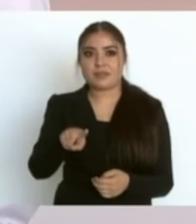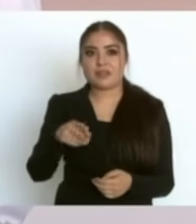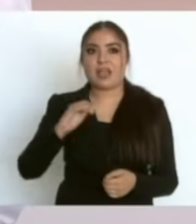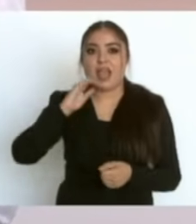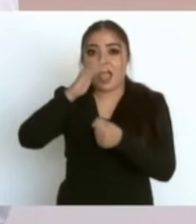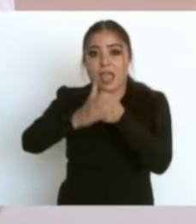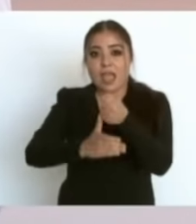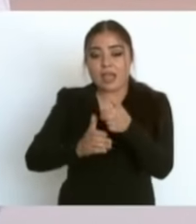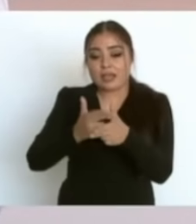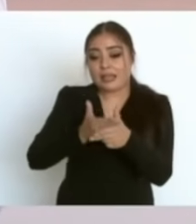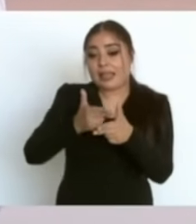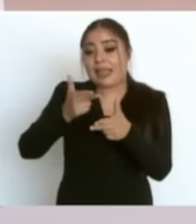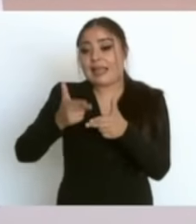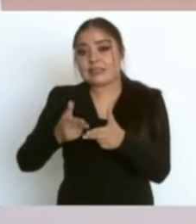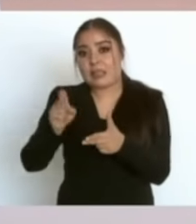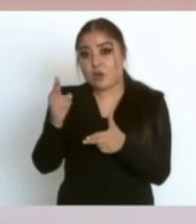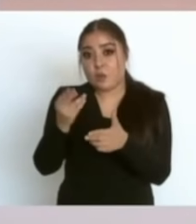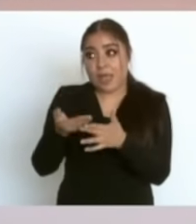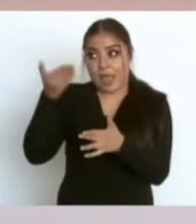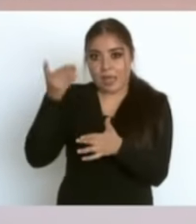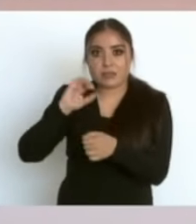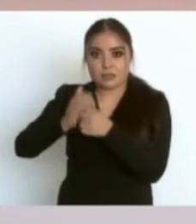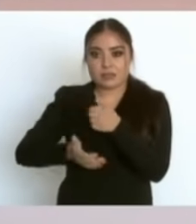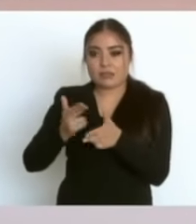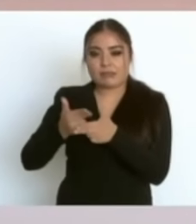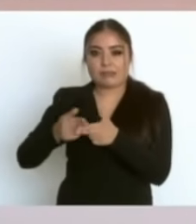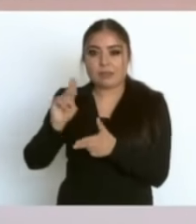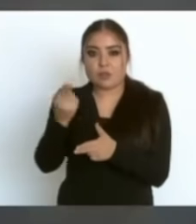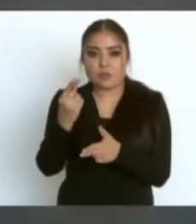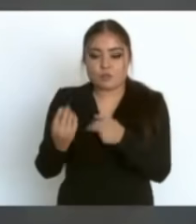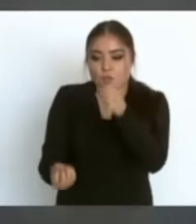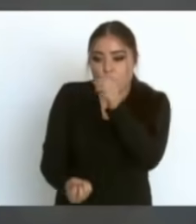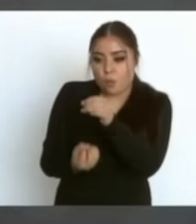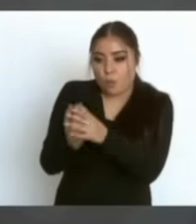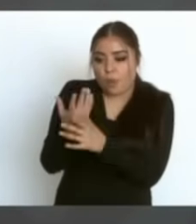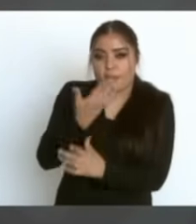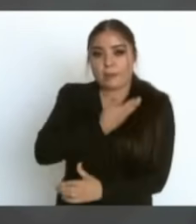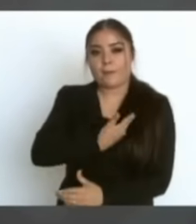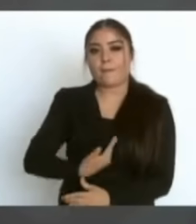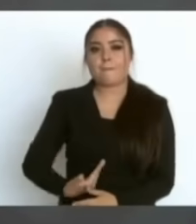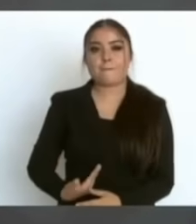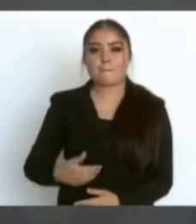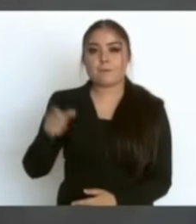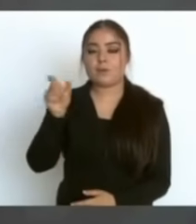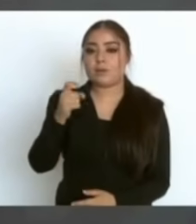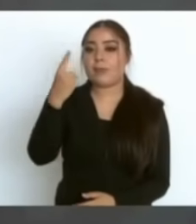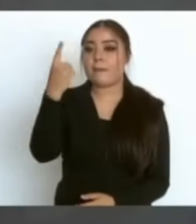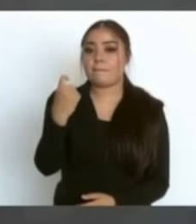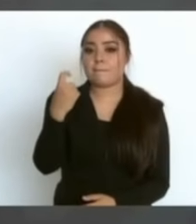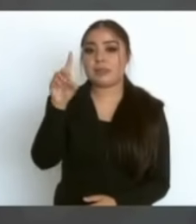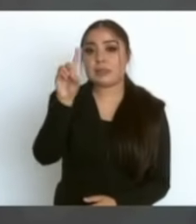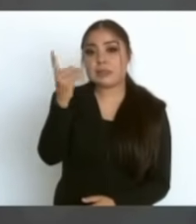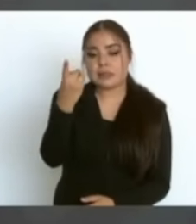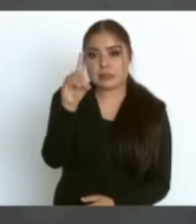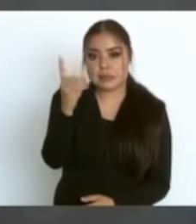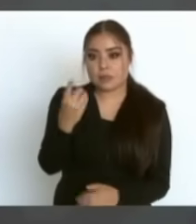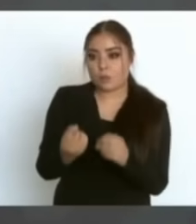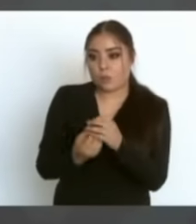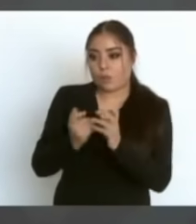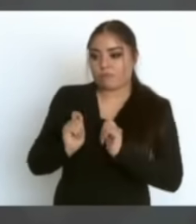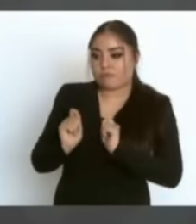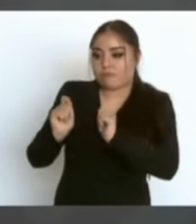a finales de noviembre entraba el nuevo presidente el primero de diciembre